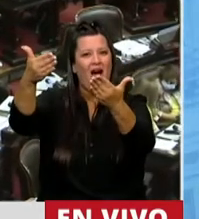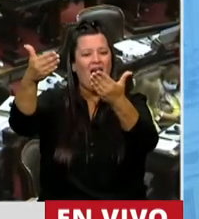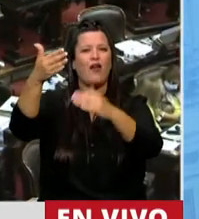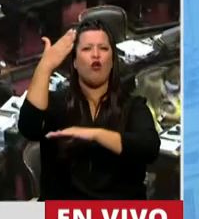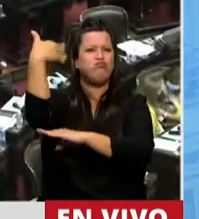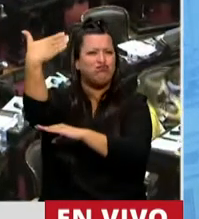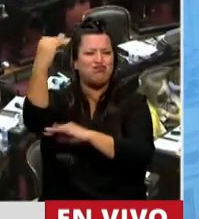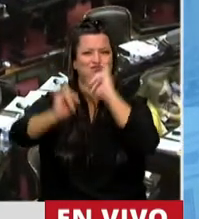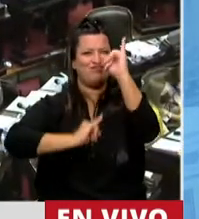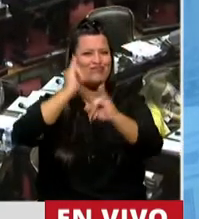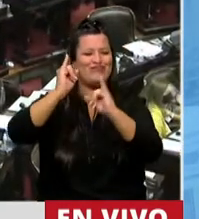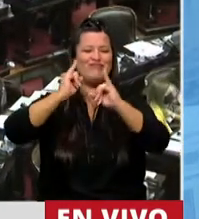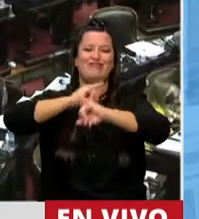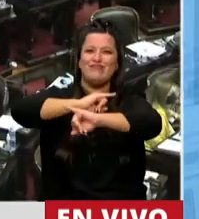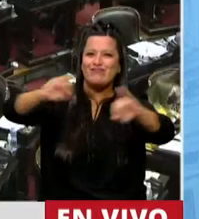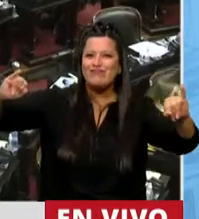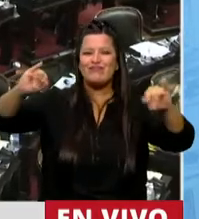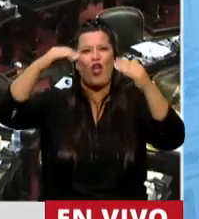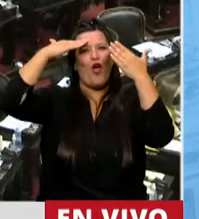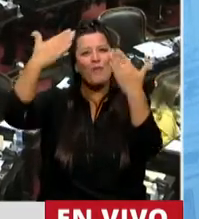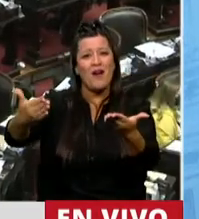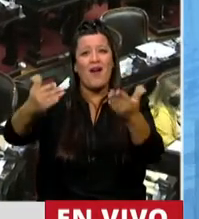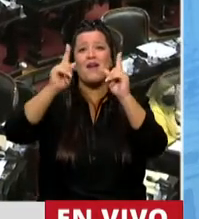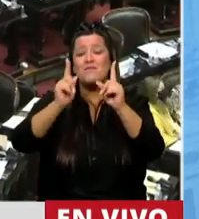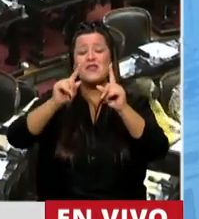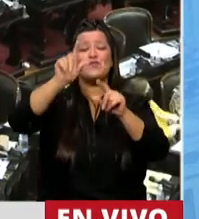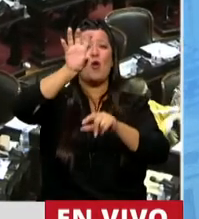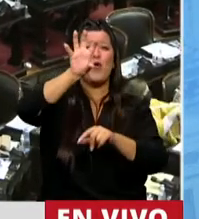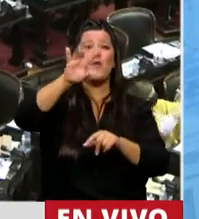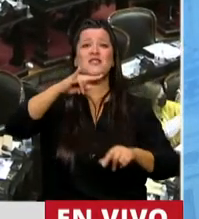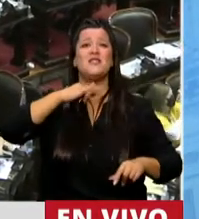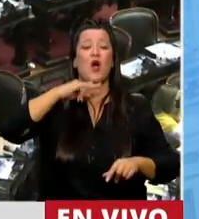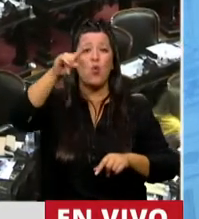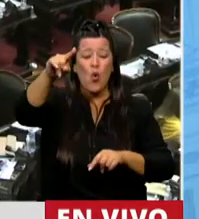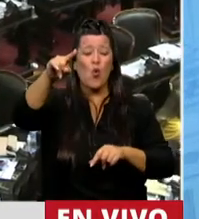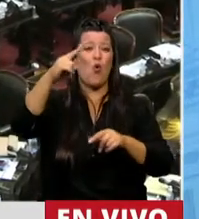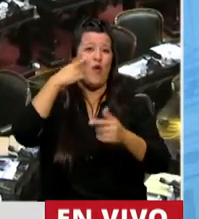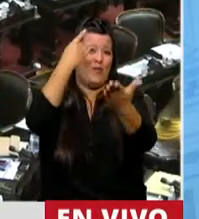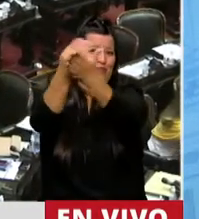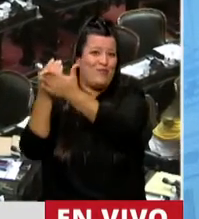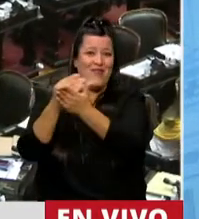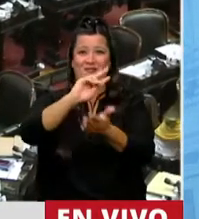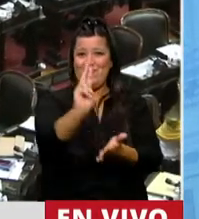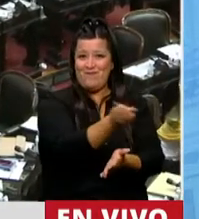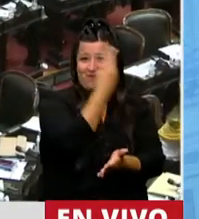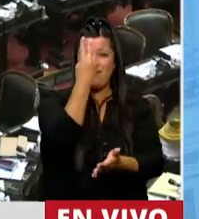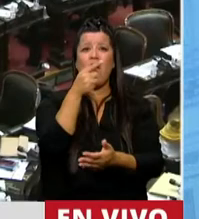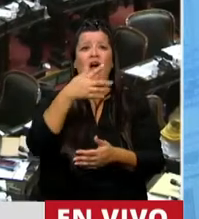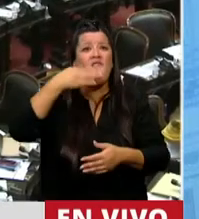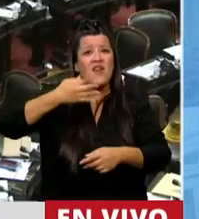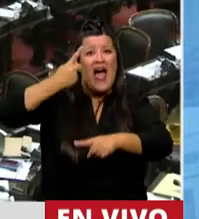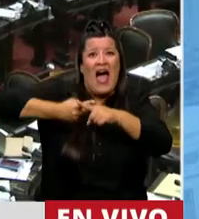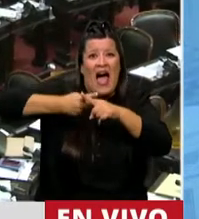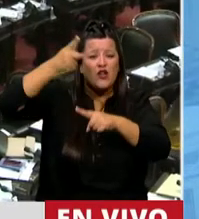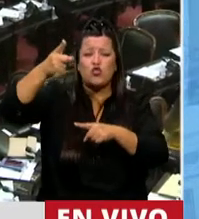justo y merecido a los caídos, a los jujeños caídos y al resto de los tripulantes, en un acto que ha sido muy